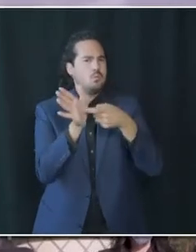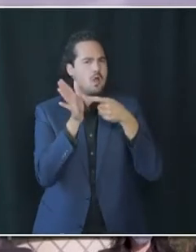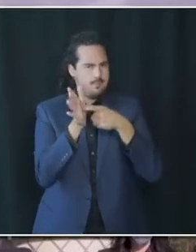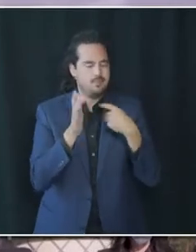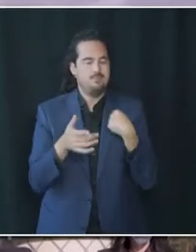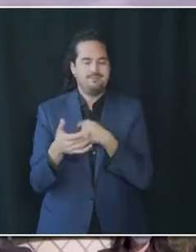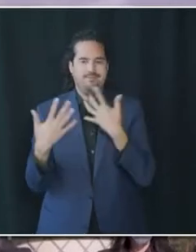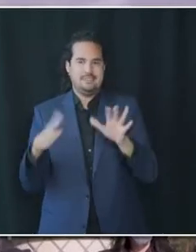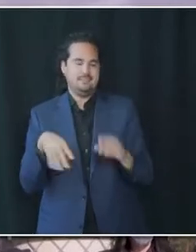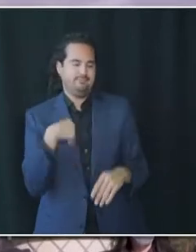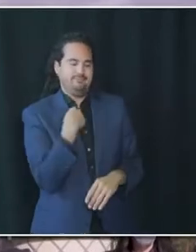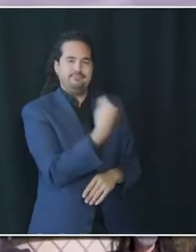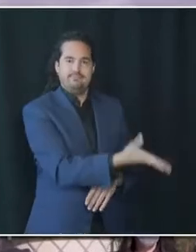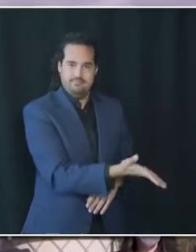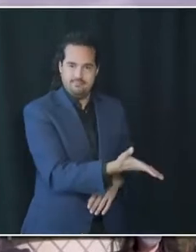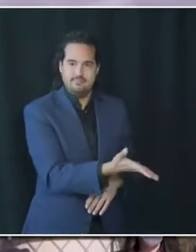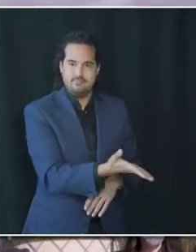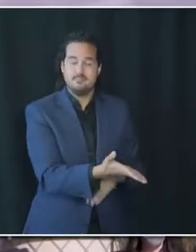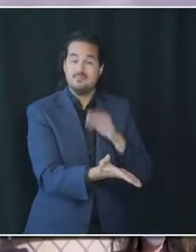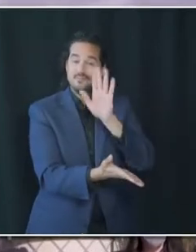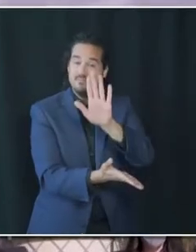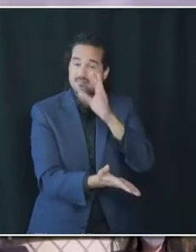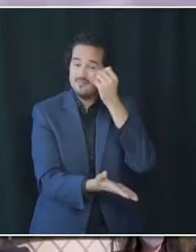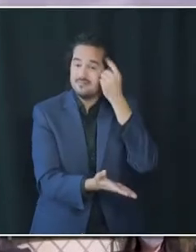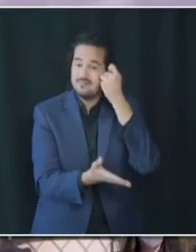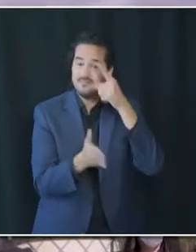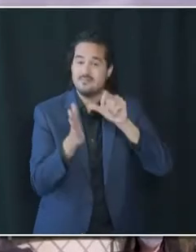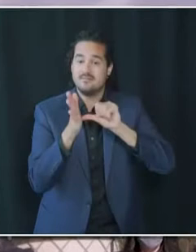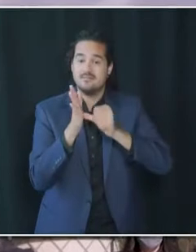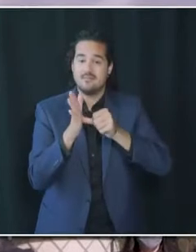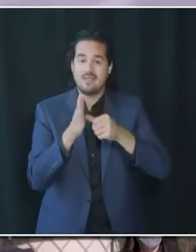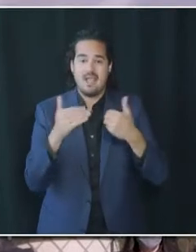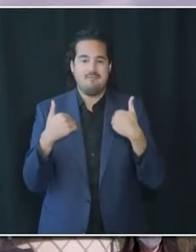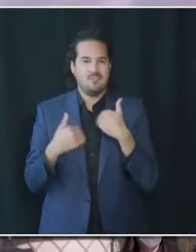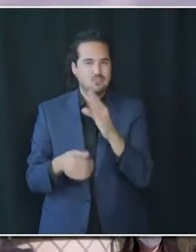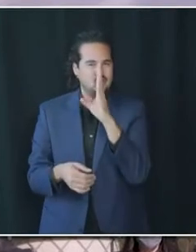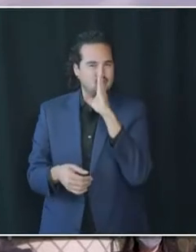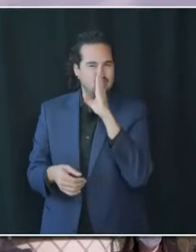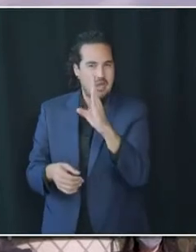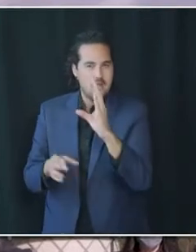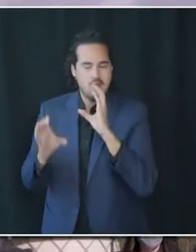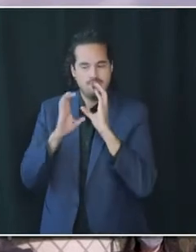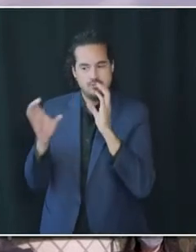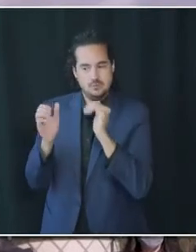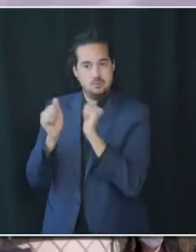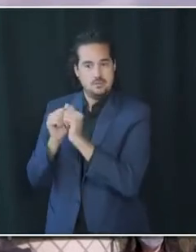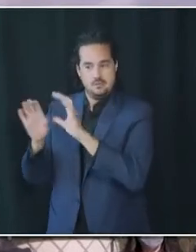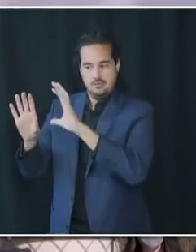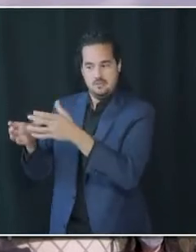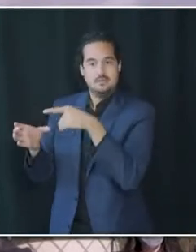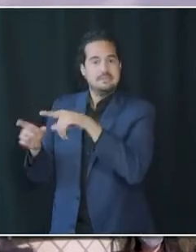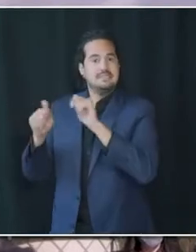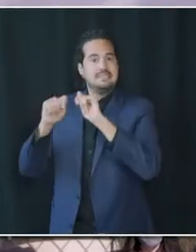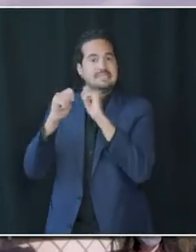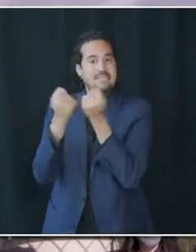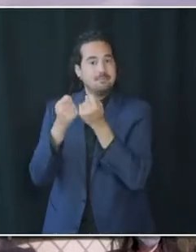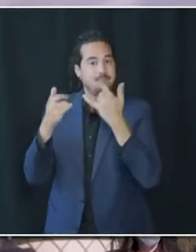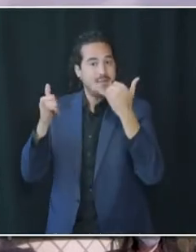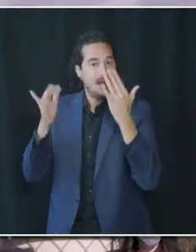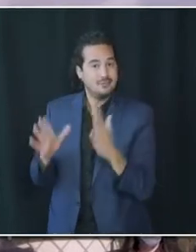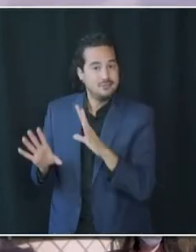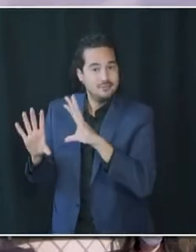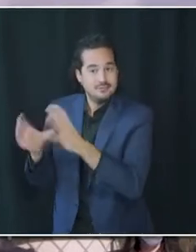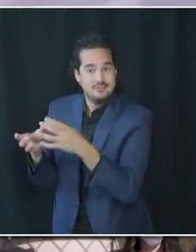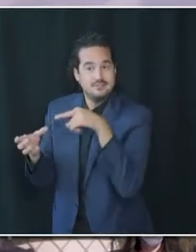hemos estado en conversaciones muy directas yo personalmente e iniciar estas conversaciones la semana pasada mi equipo está en contacto